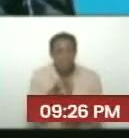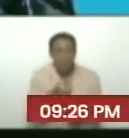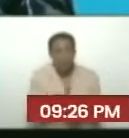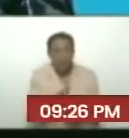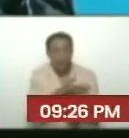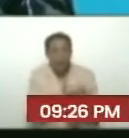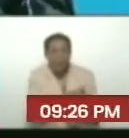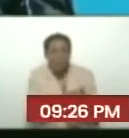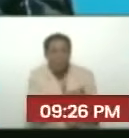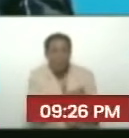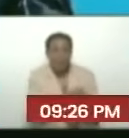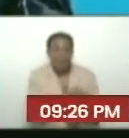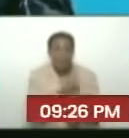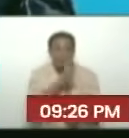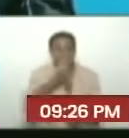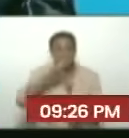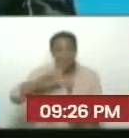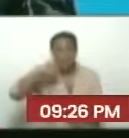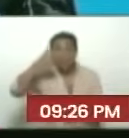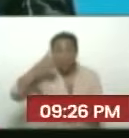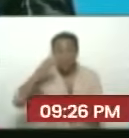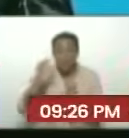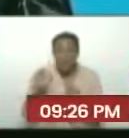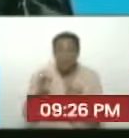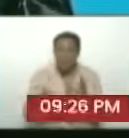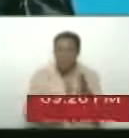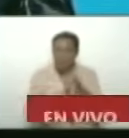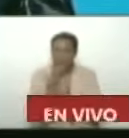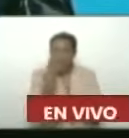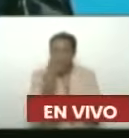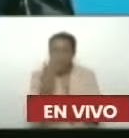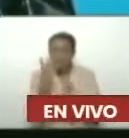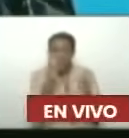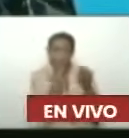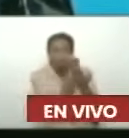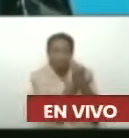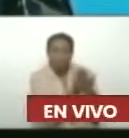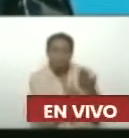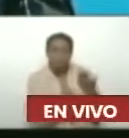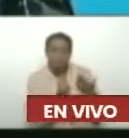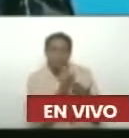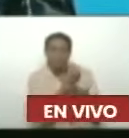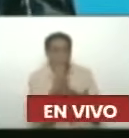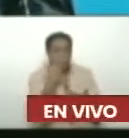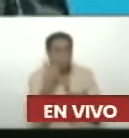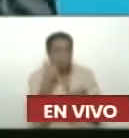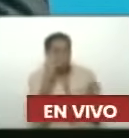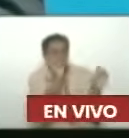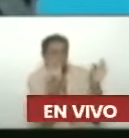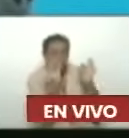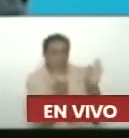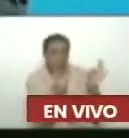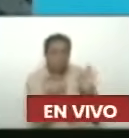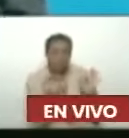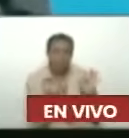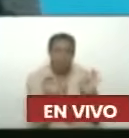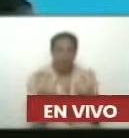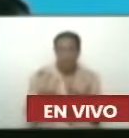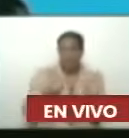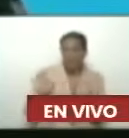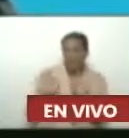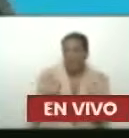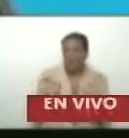haciendo el programa, yo estaba creando esta escultura mientras usted, bueno, estaba